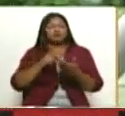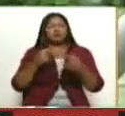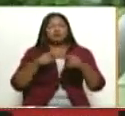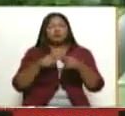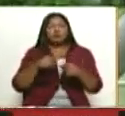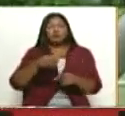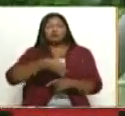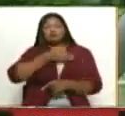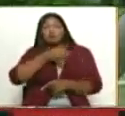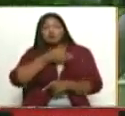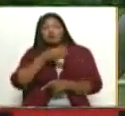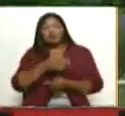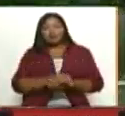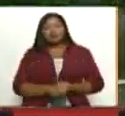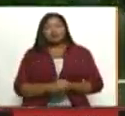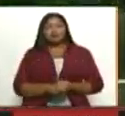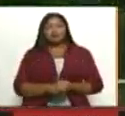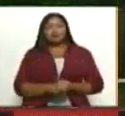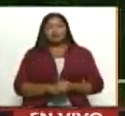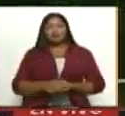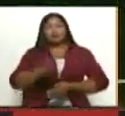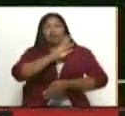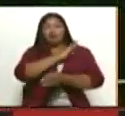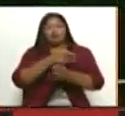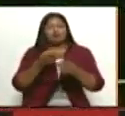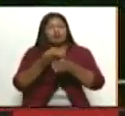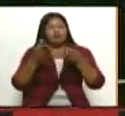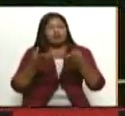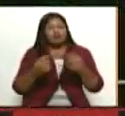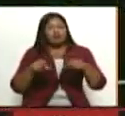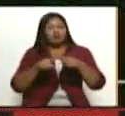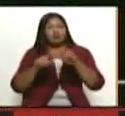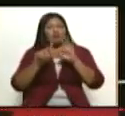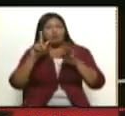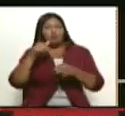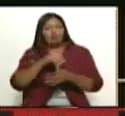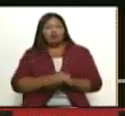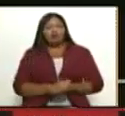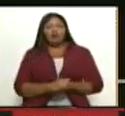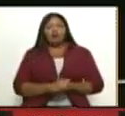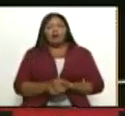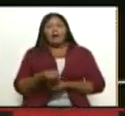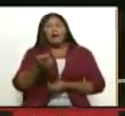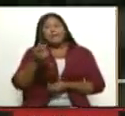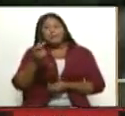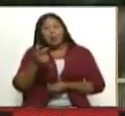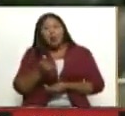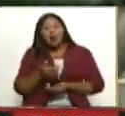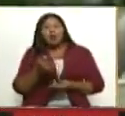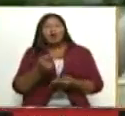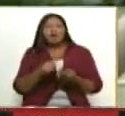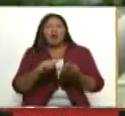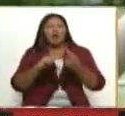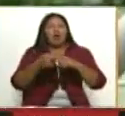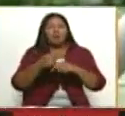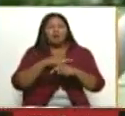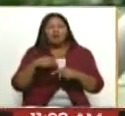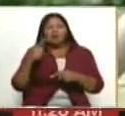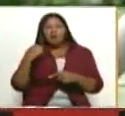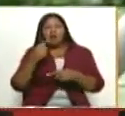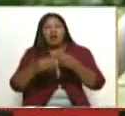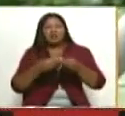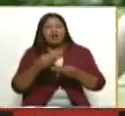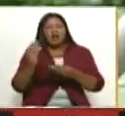esto. Las fuerzas del gobierno y el ELN son pocas para los cambios que hay que hacer en